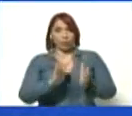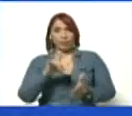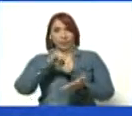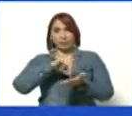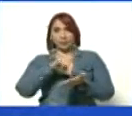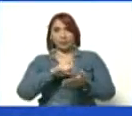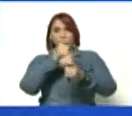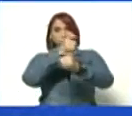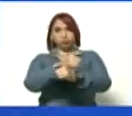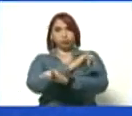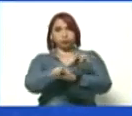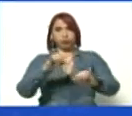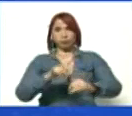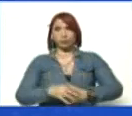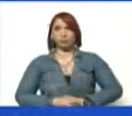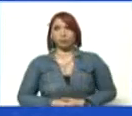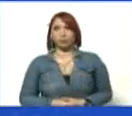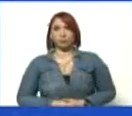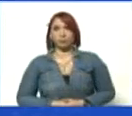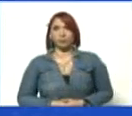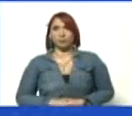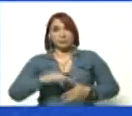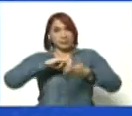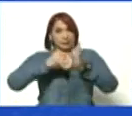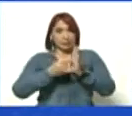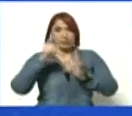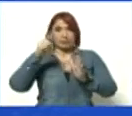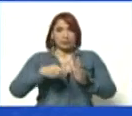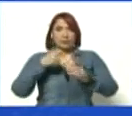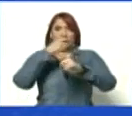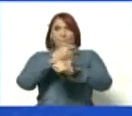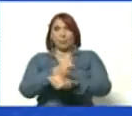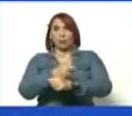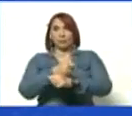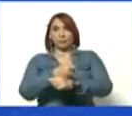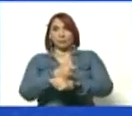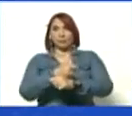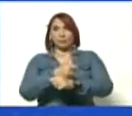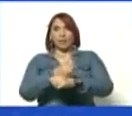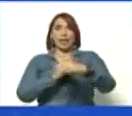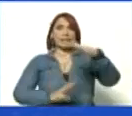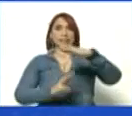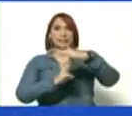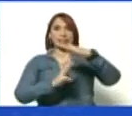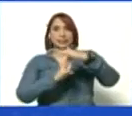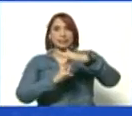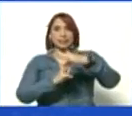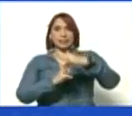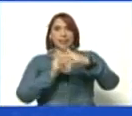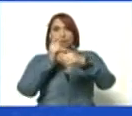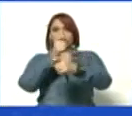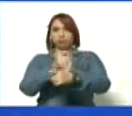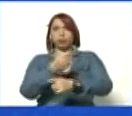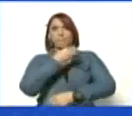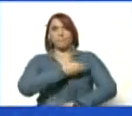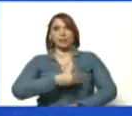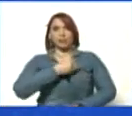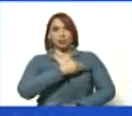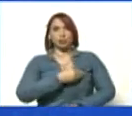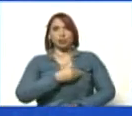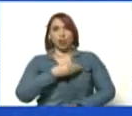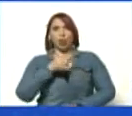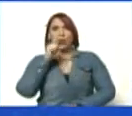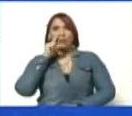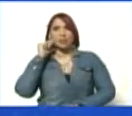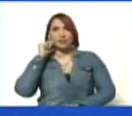egresar de media general, media técnica, bachilleres INSES, bachilleres de la misión Rivas, pero también de